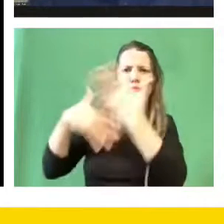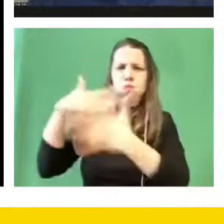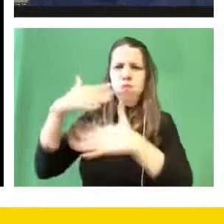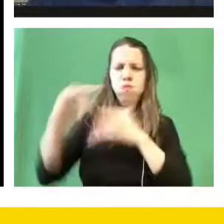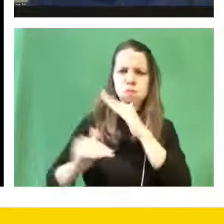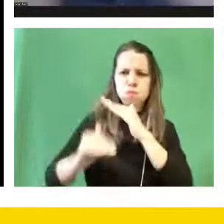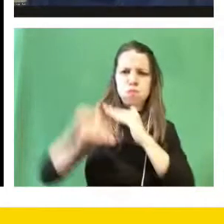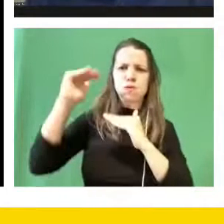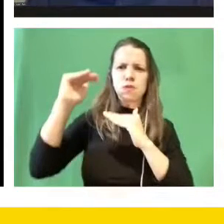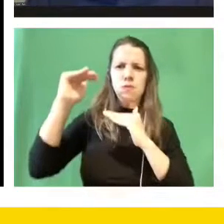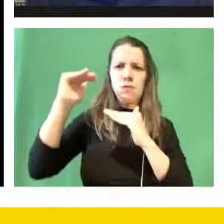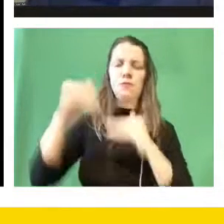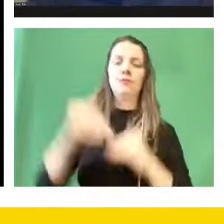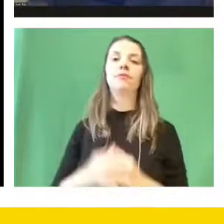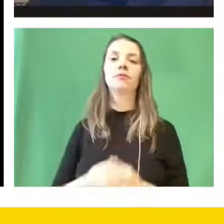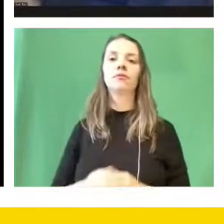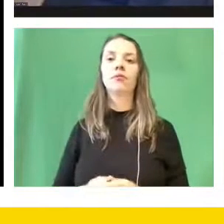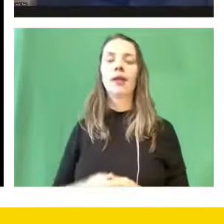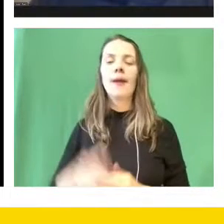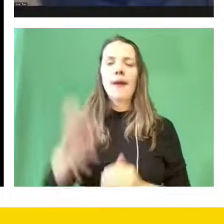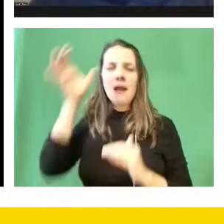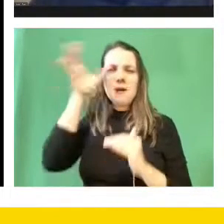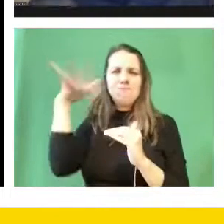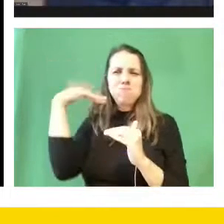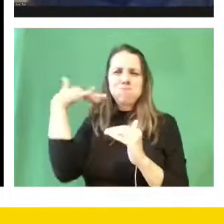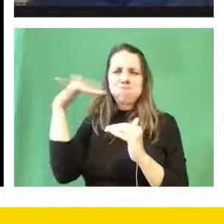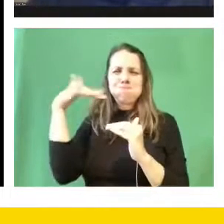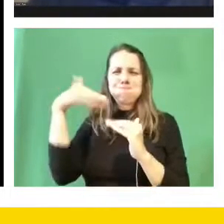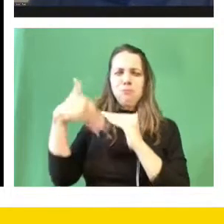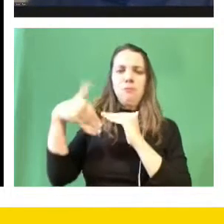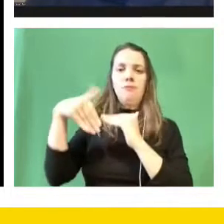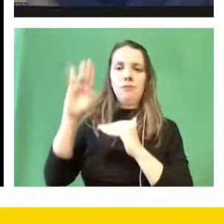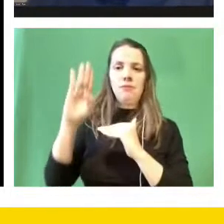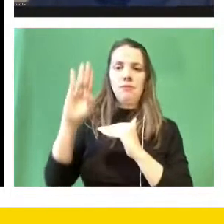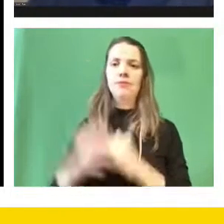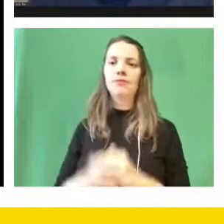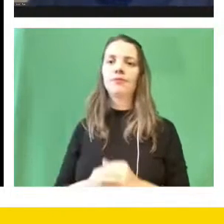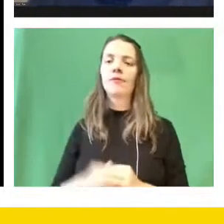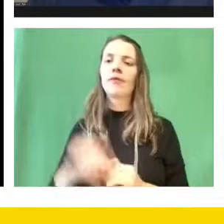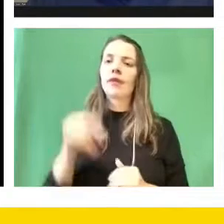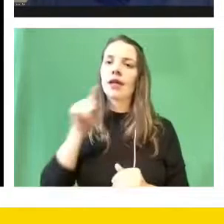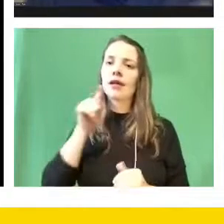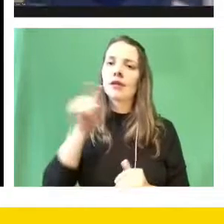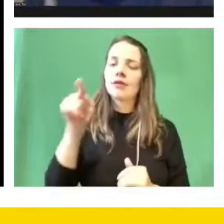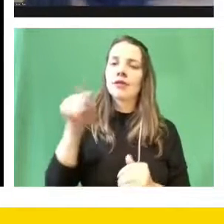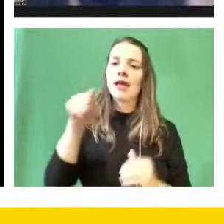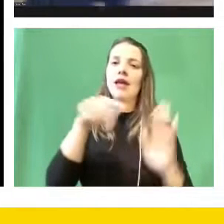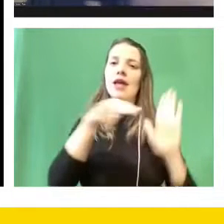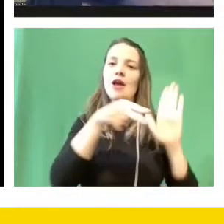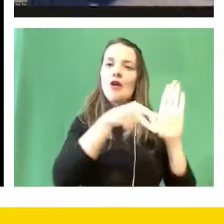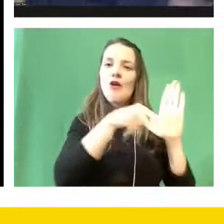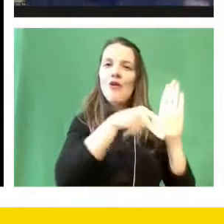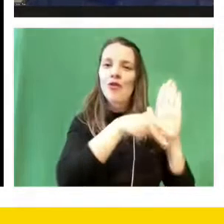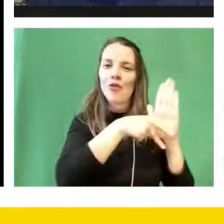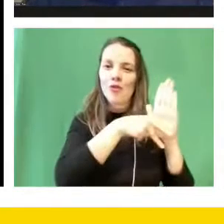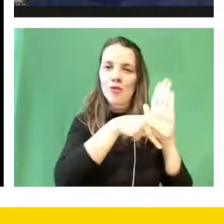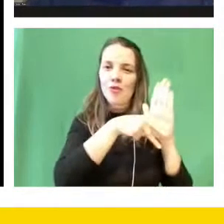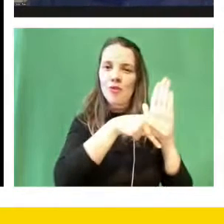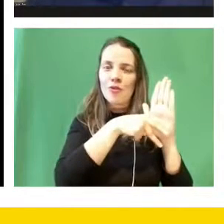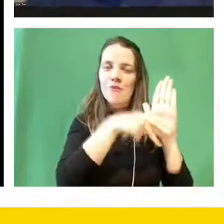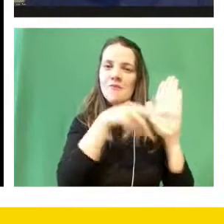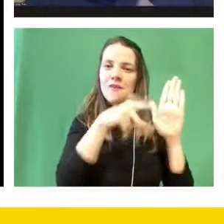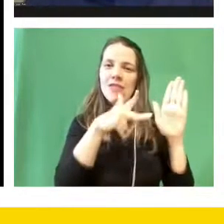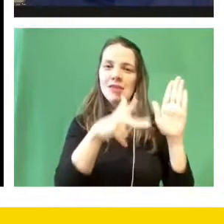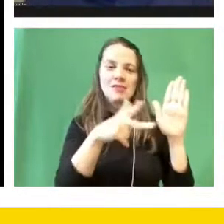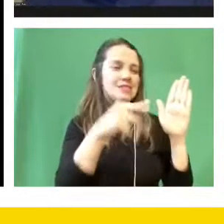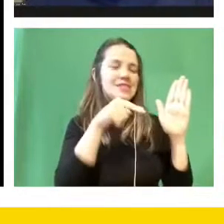Entonces, para rematar, hay un articulito, una norma transitoria en esta ley que vincula a otras dos y